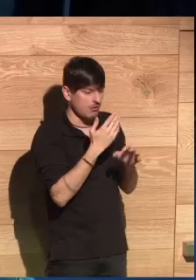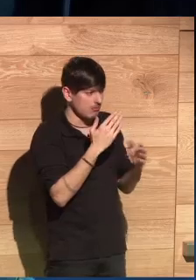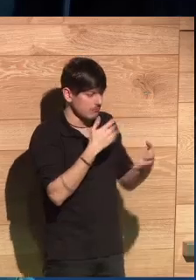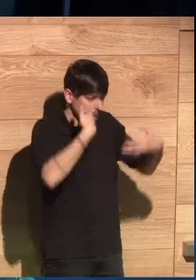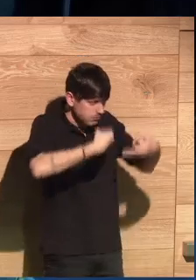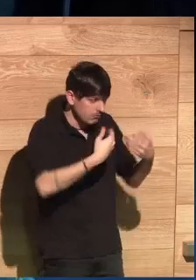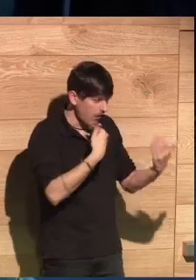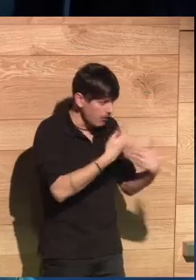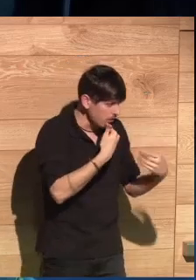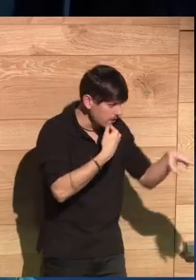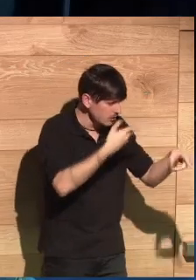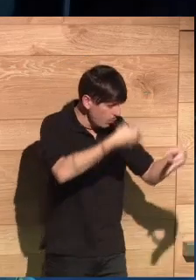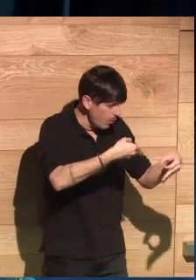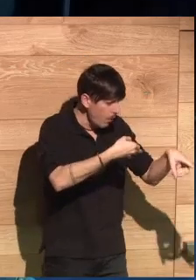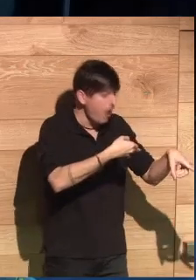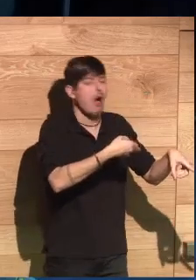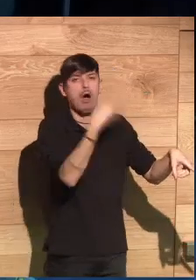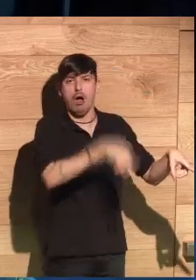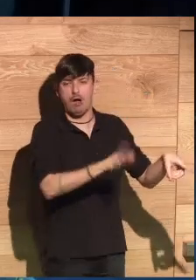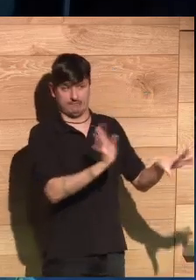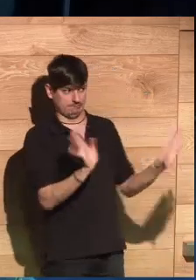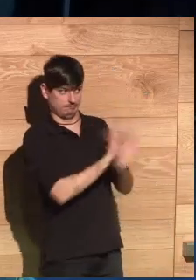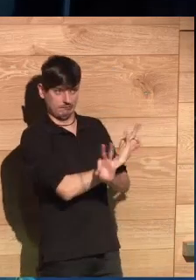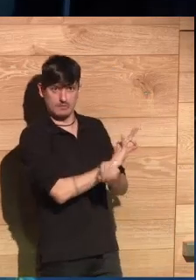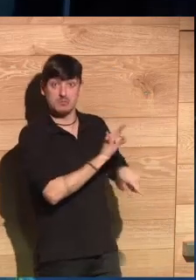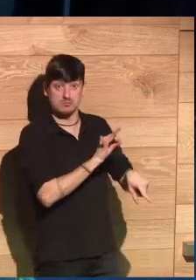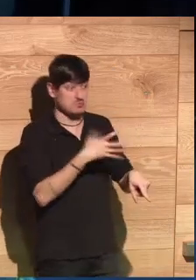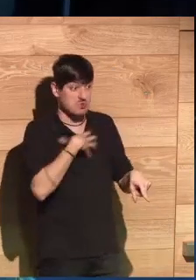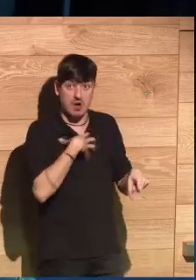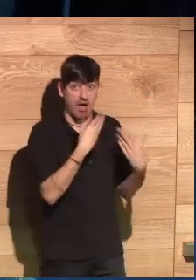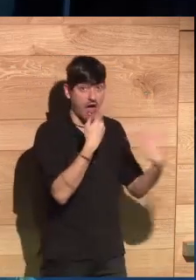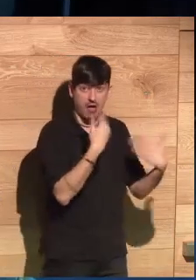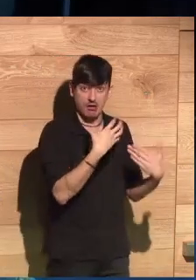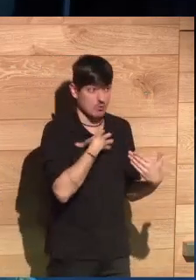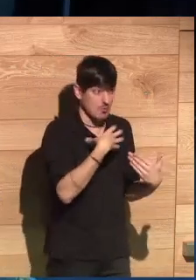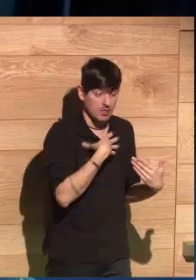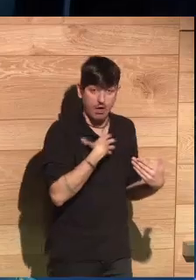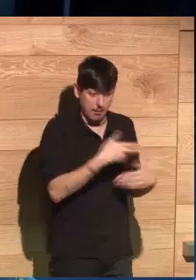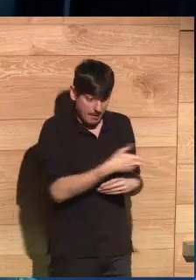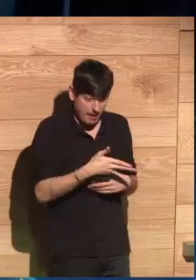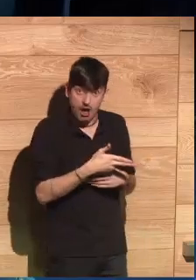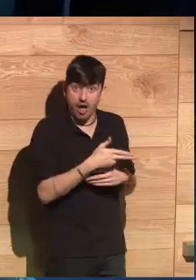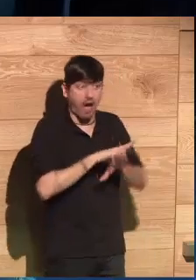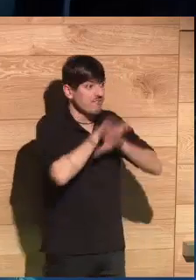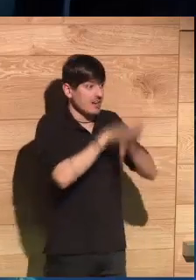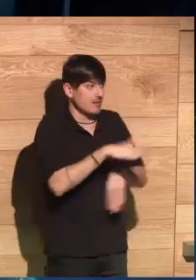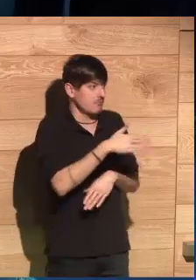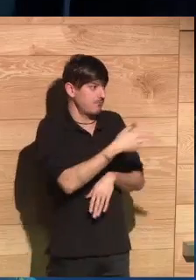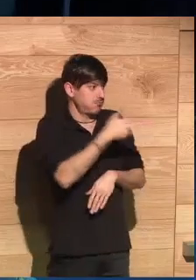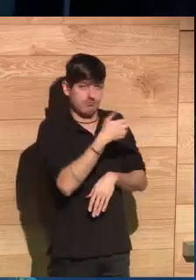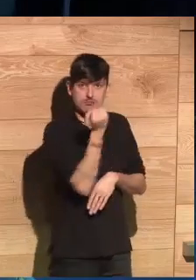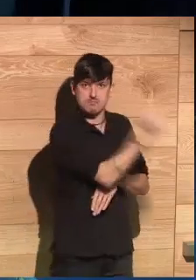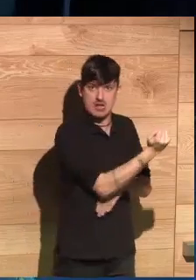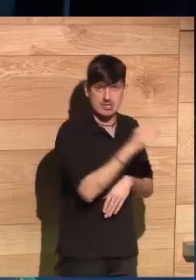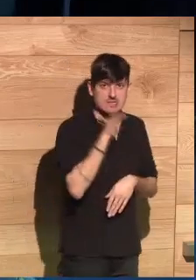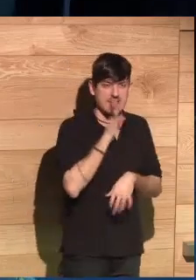era, exacto, muy importante, no es capaz de verbalizar y tiene armas de fuego. No verbalizas, tienes arma de fuego, evidentemente te tomas la justicia por tu